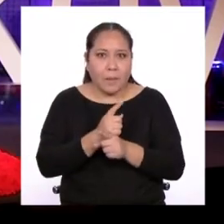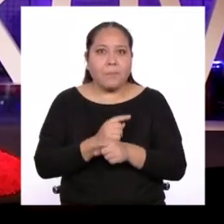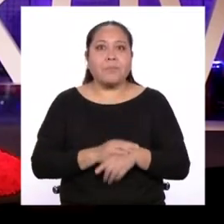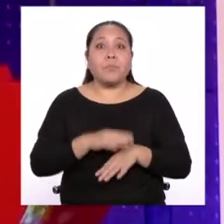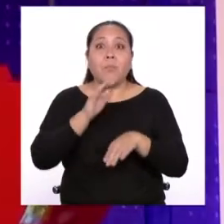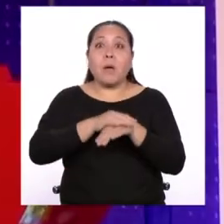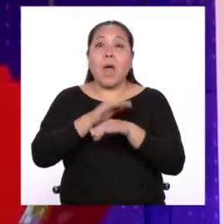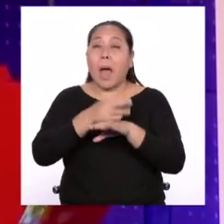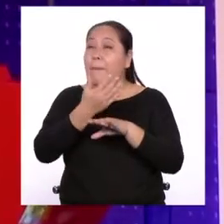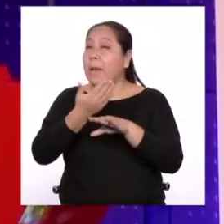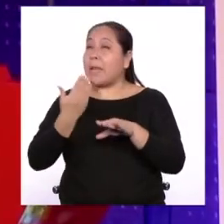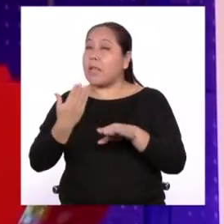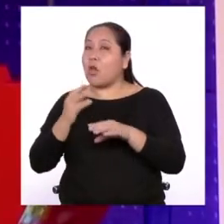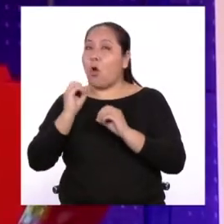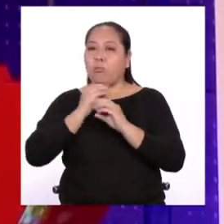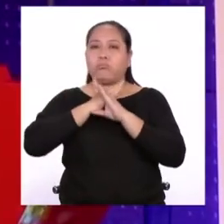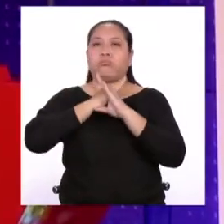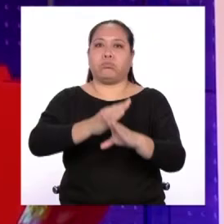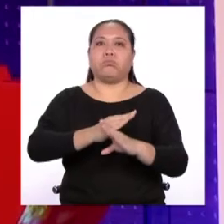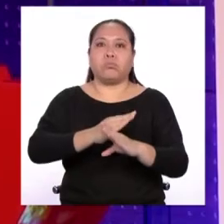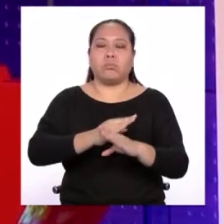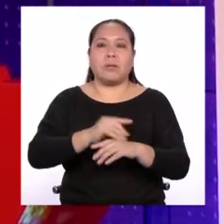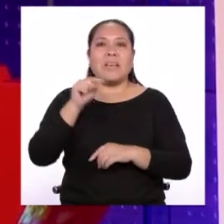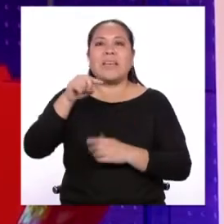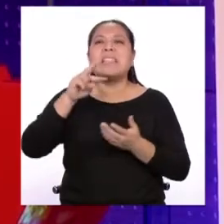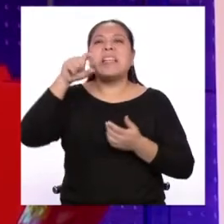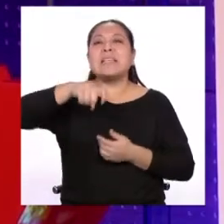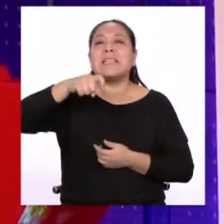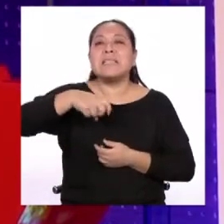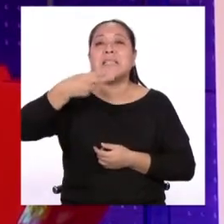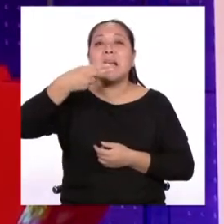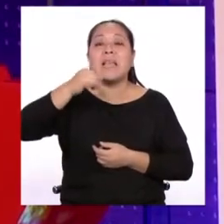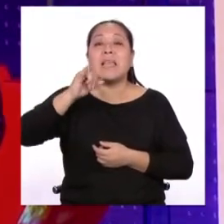la anemia. Es el hierro hemínico.